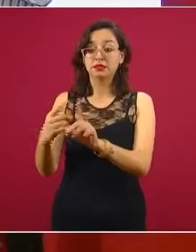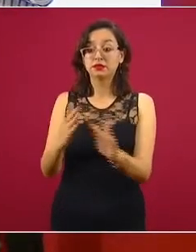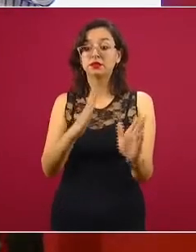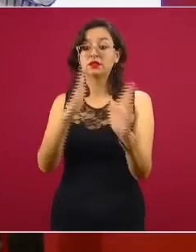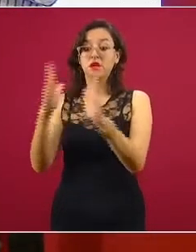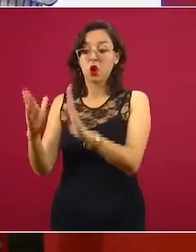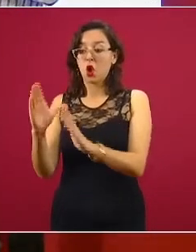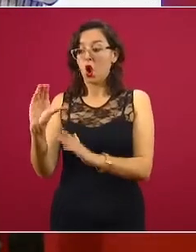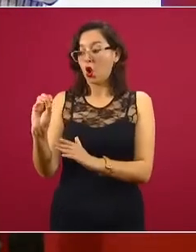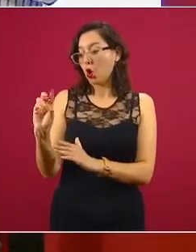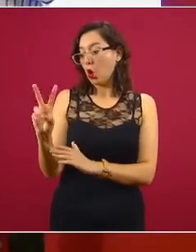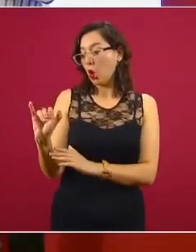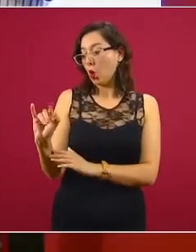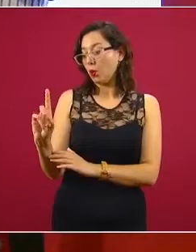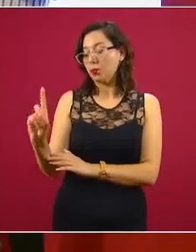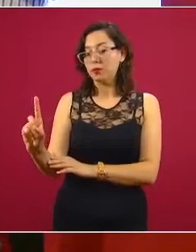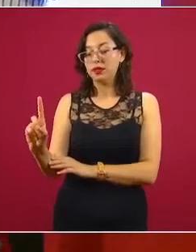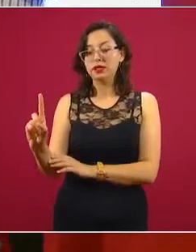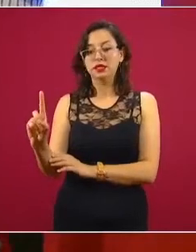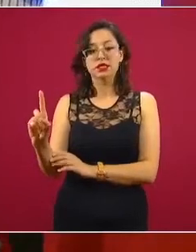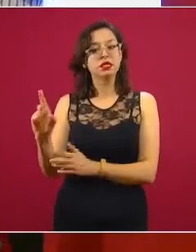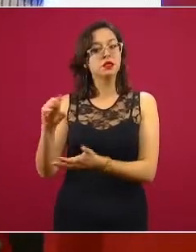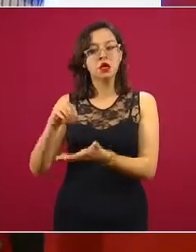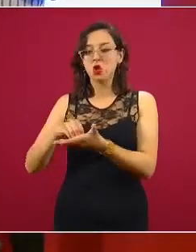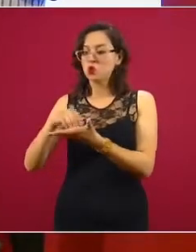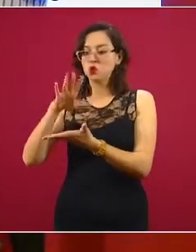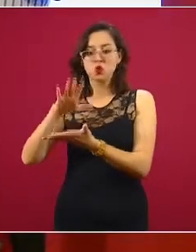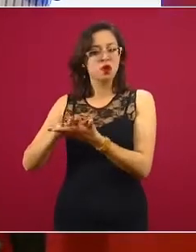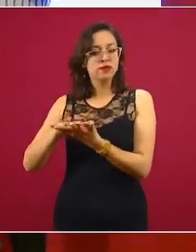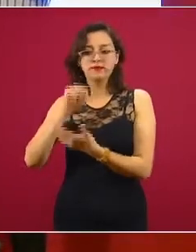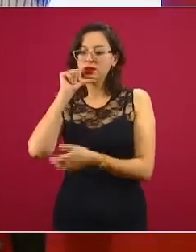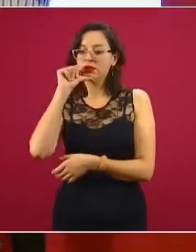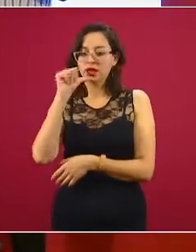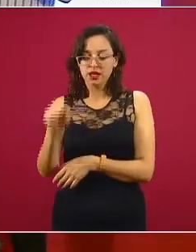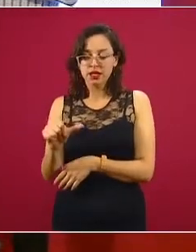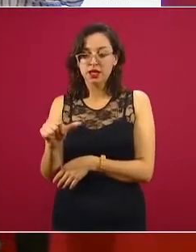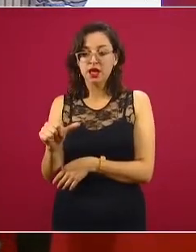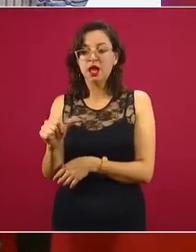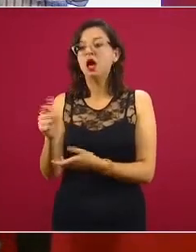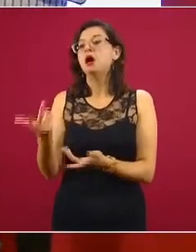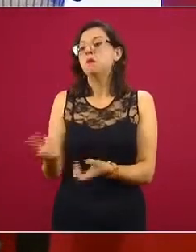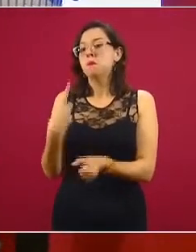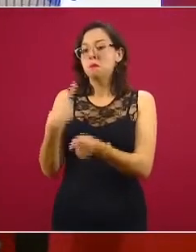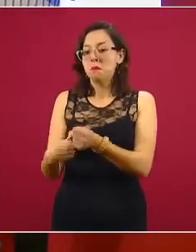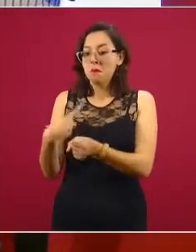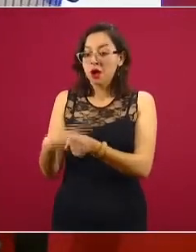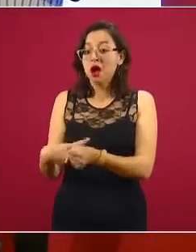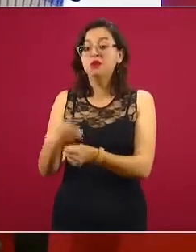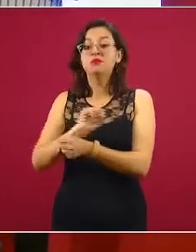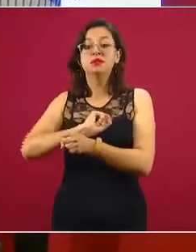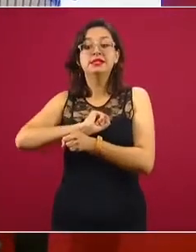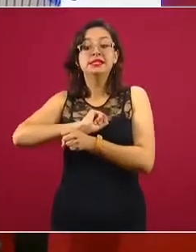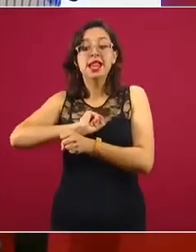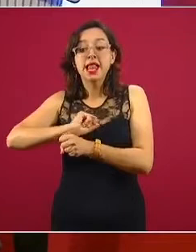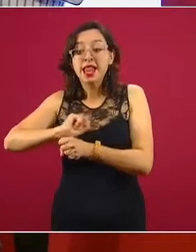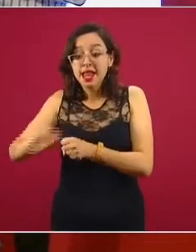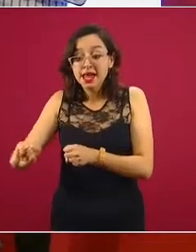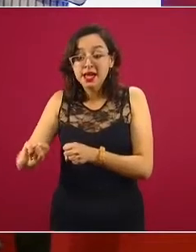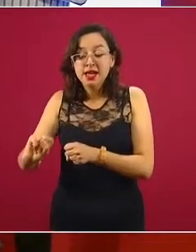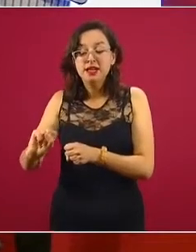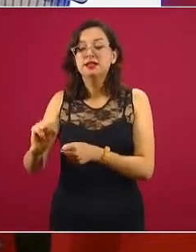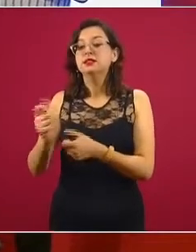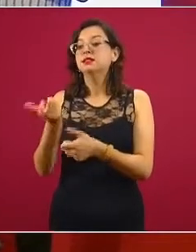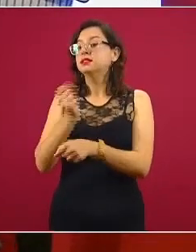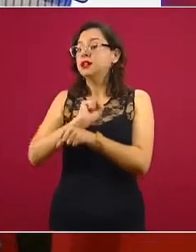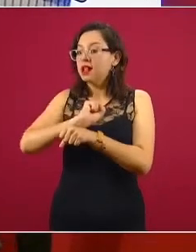estimados COVID que no se notifican de manera directa y que son casos leves. Lo vuelvo a decir, que son casos